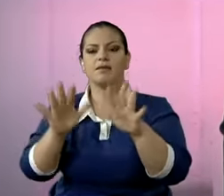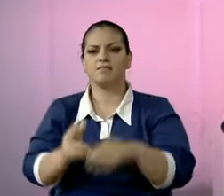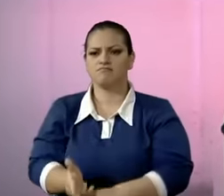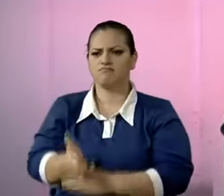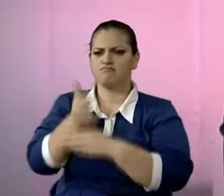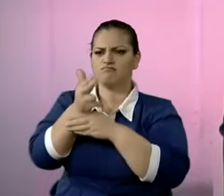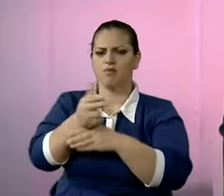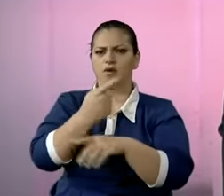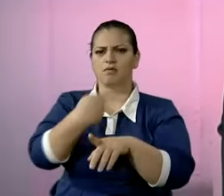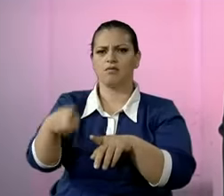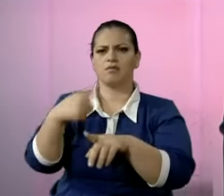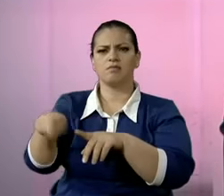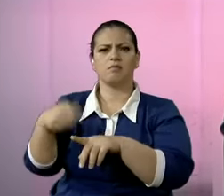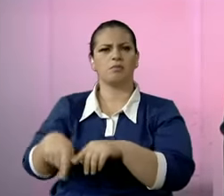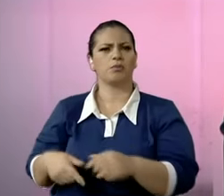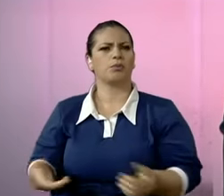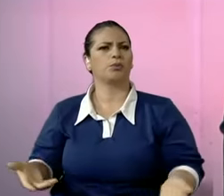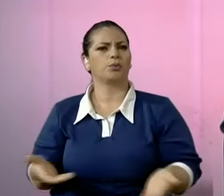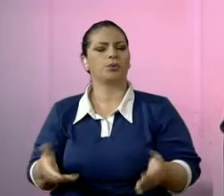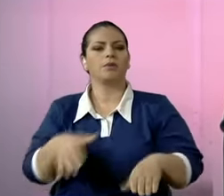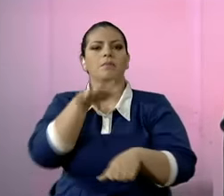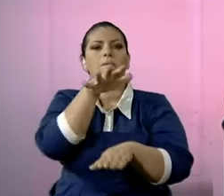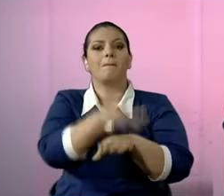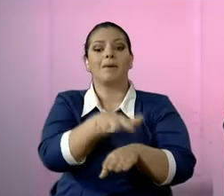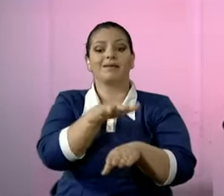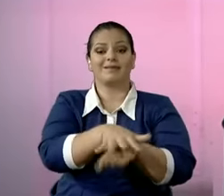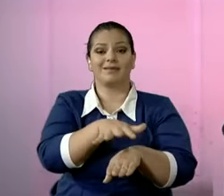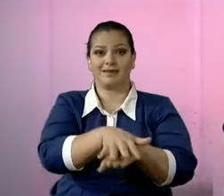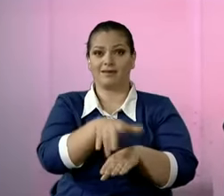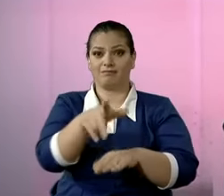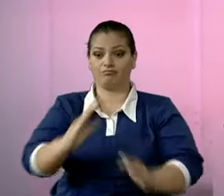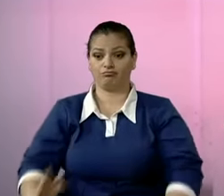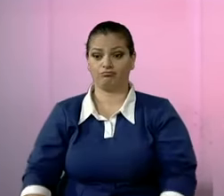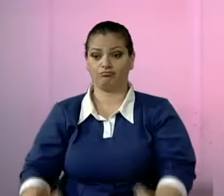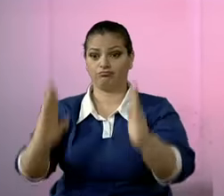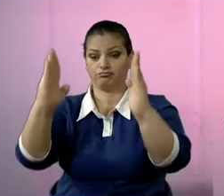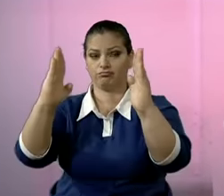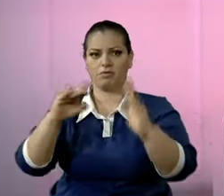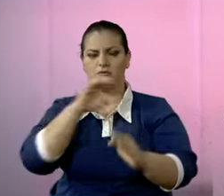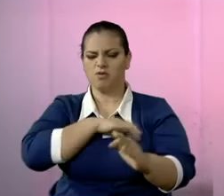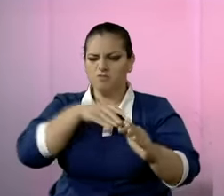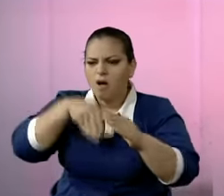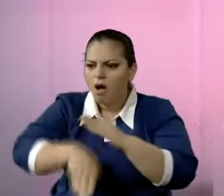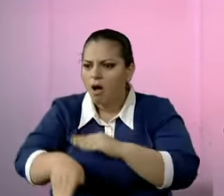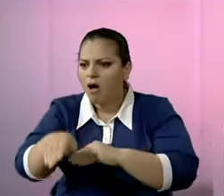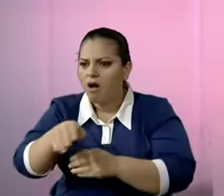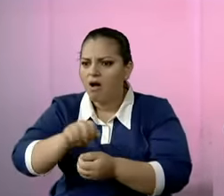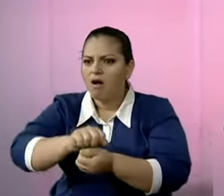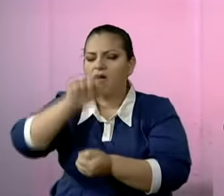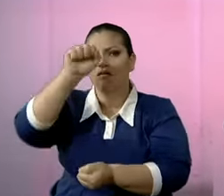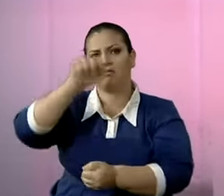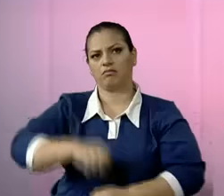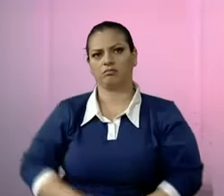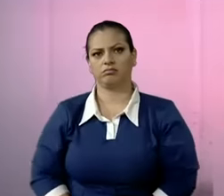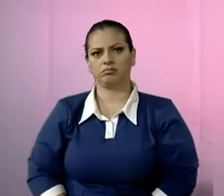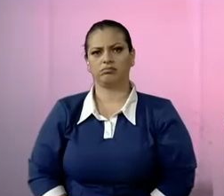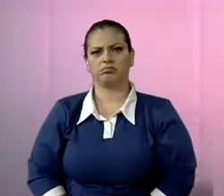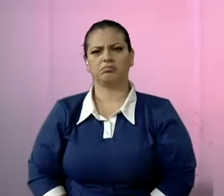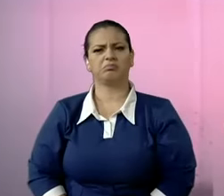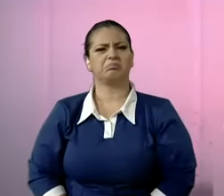de un edificio situado al este de Machala. De acuerdo a las labores de inteligencia militar, el armamento, al